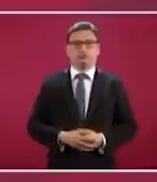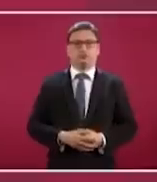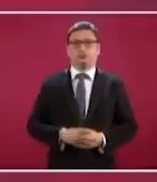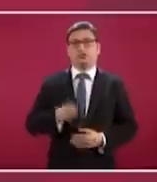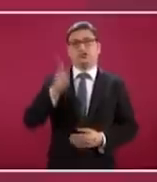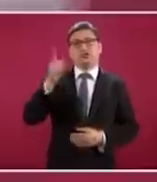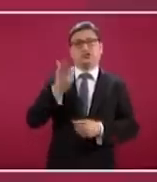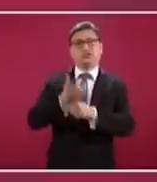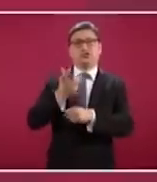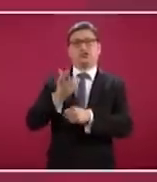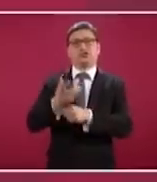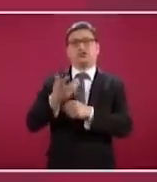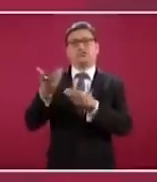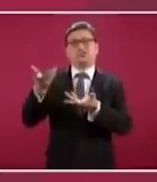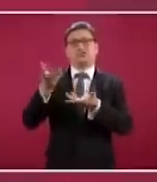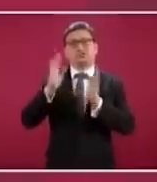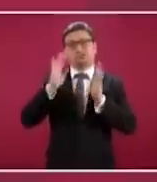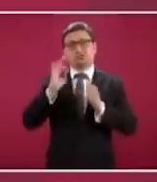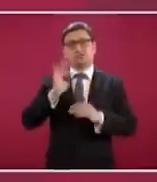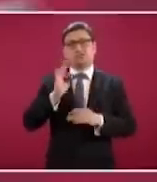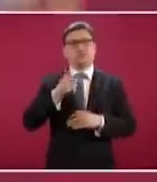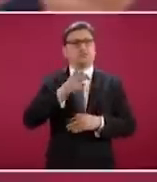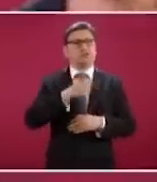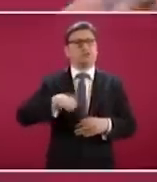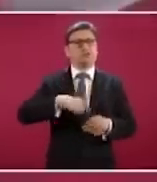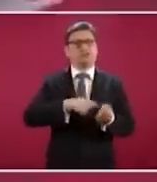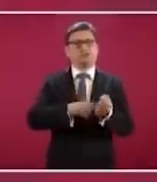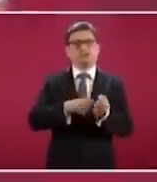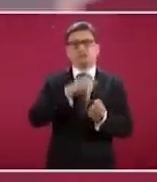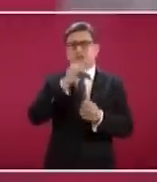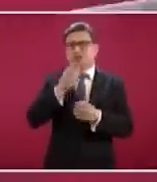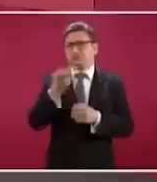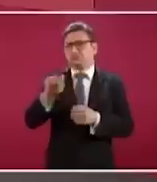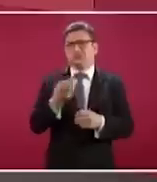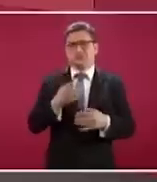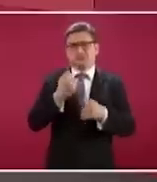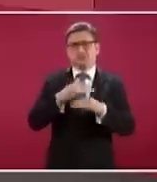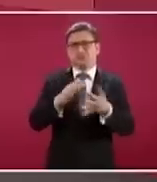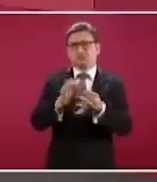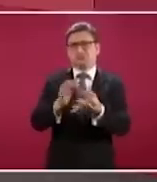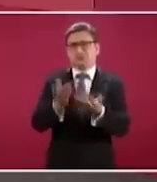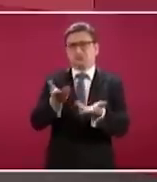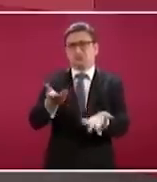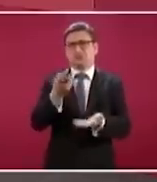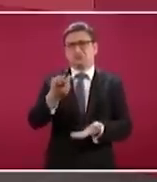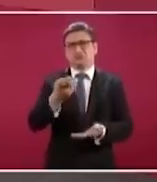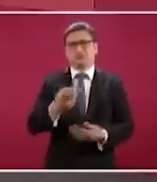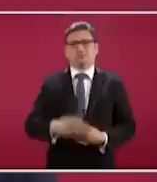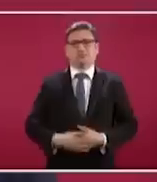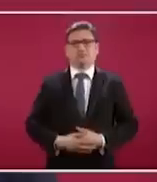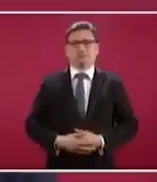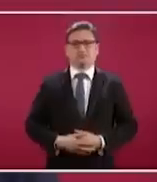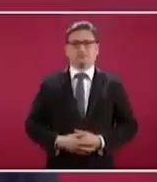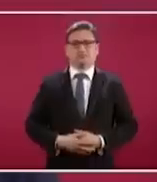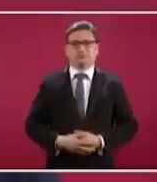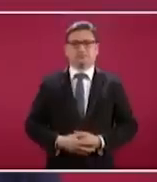en Estados Unidos, pero no hay nada que ocultar. Esto que les estoy diciendo es